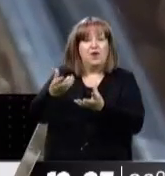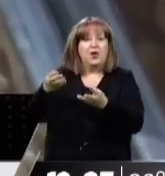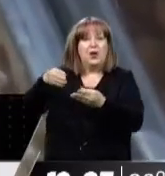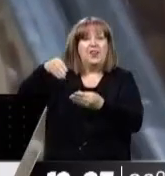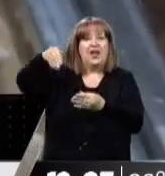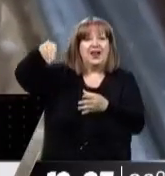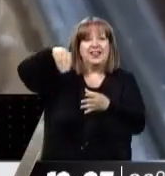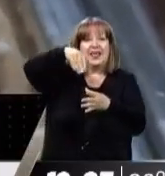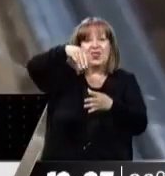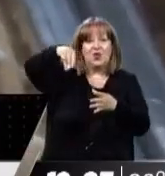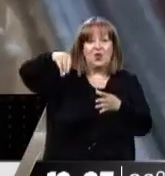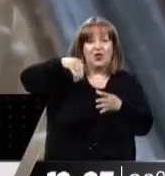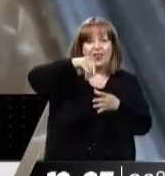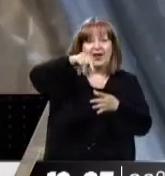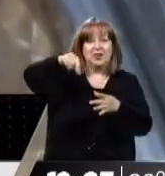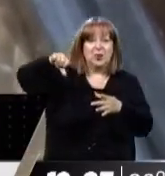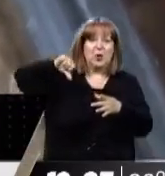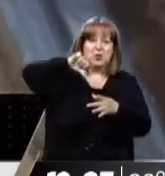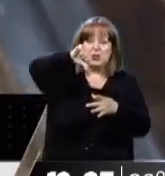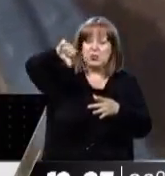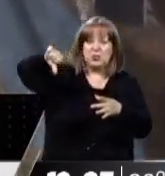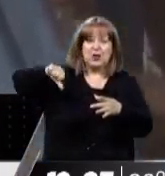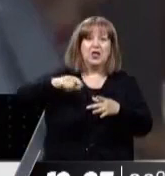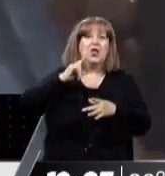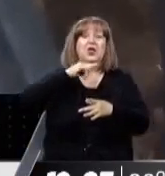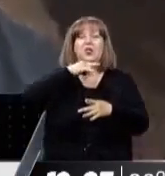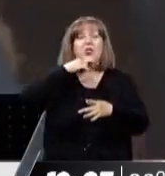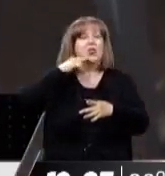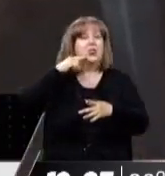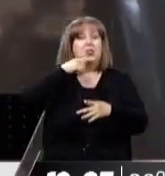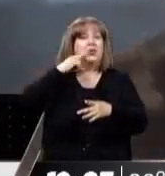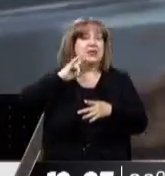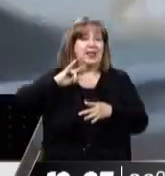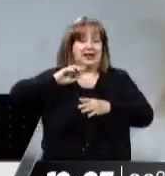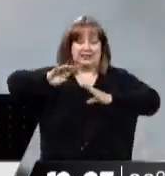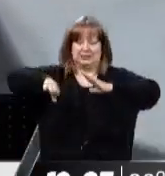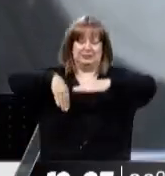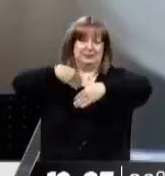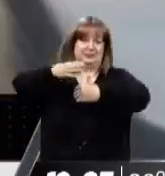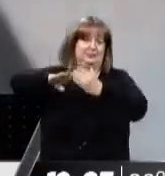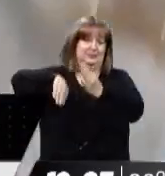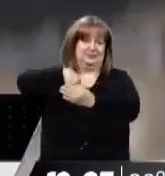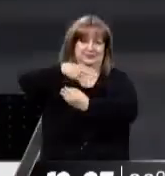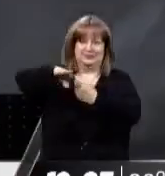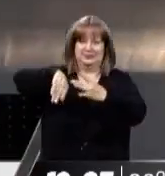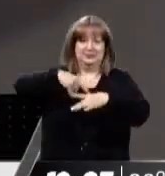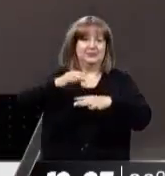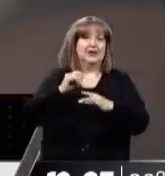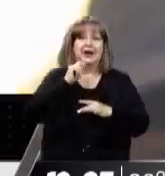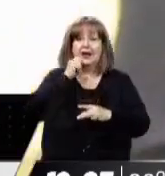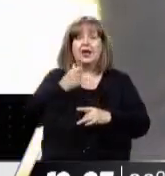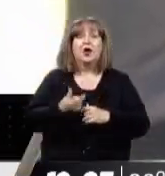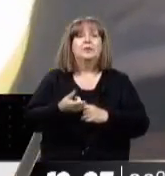va sembrando en el helado. O sea, se mezcla el dulce de leche con el chocolate más la galleta, queda delicioso. Queda riquísima. Ay, ¿y el